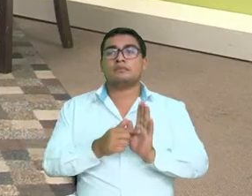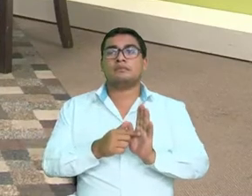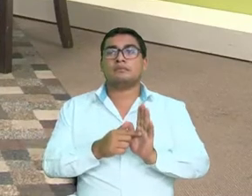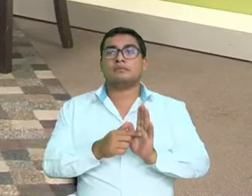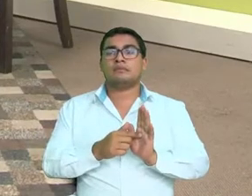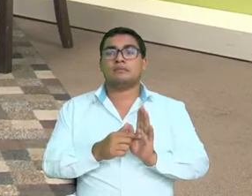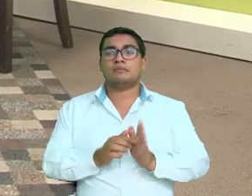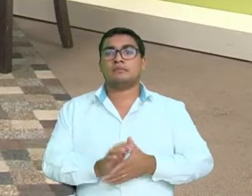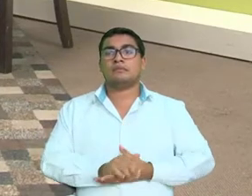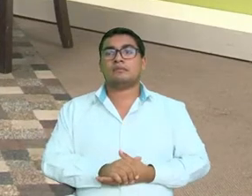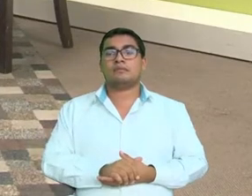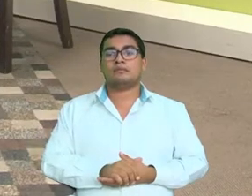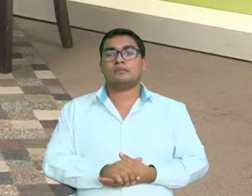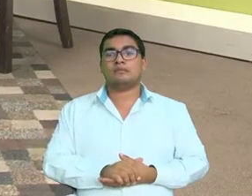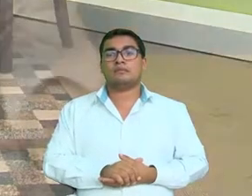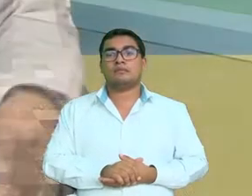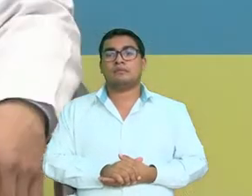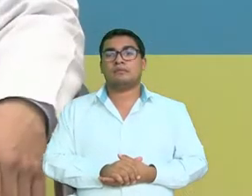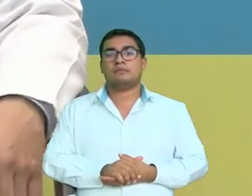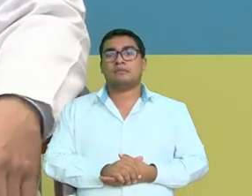un ciclo constante que